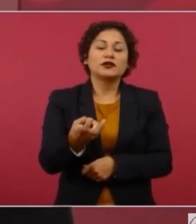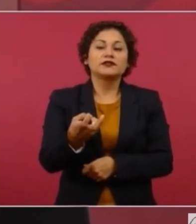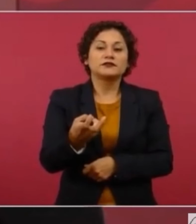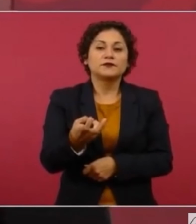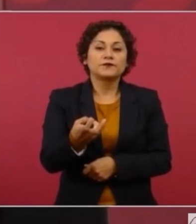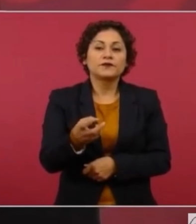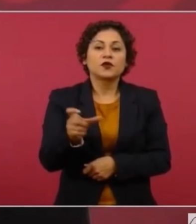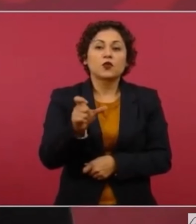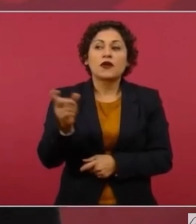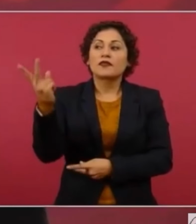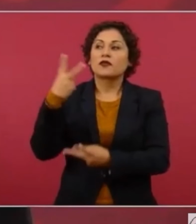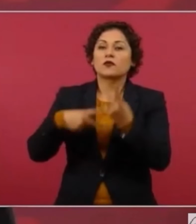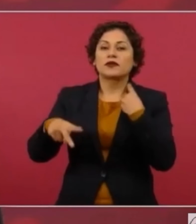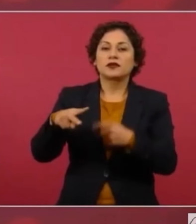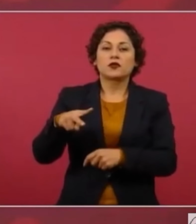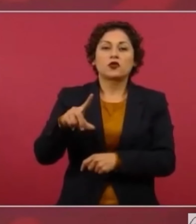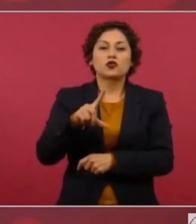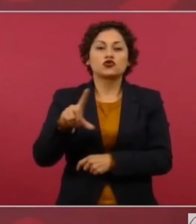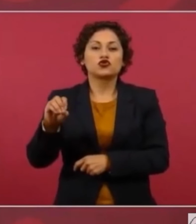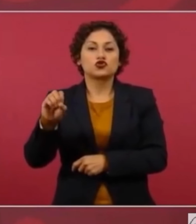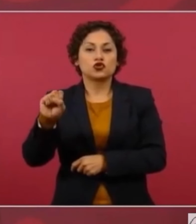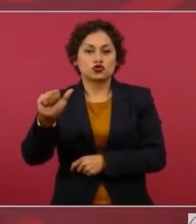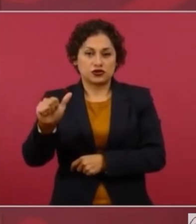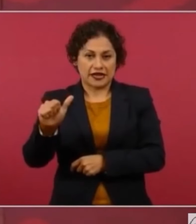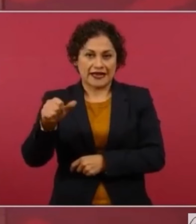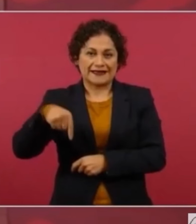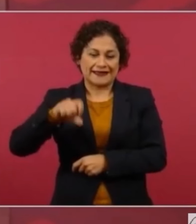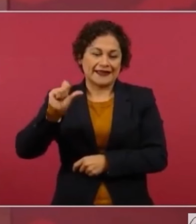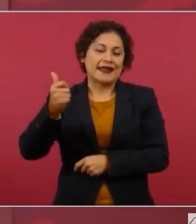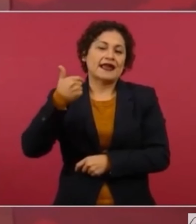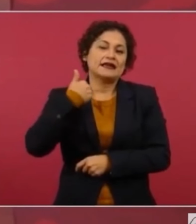vino Vargas Llosa, que estaba Salinas,